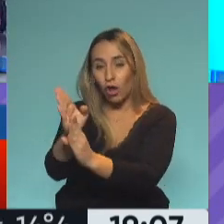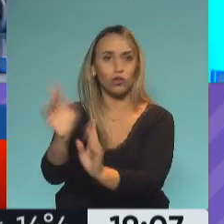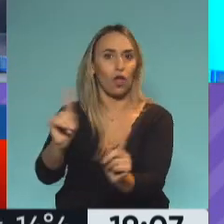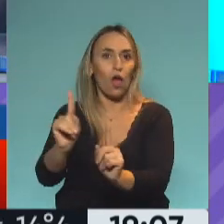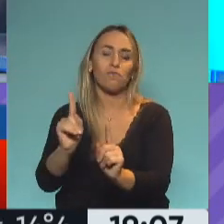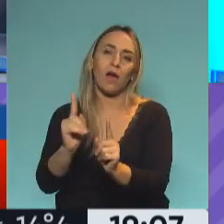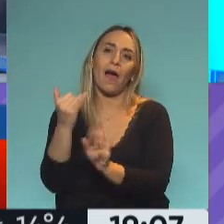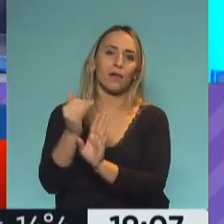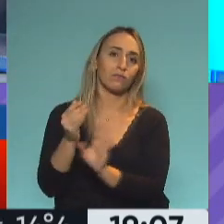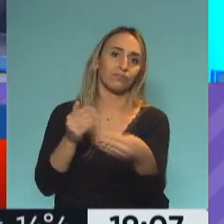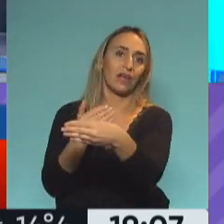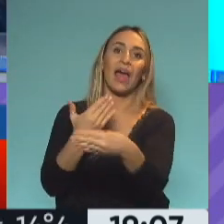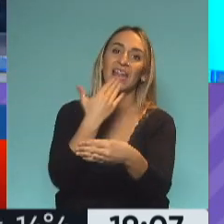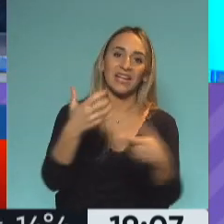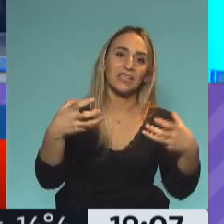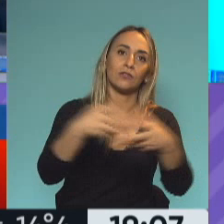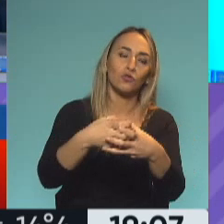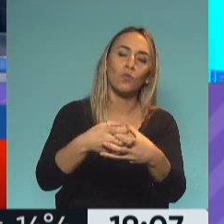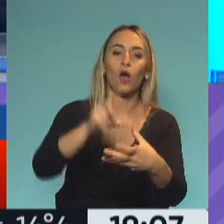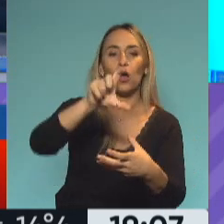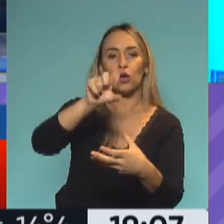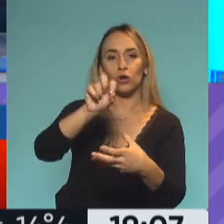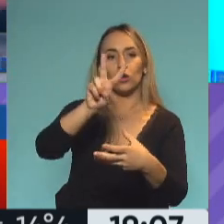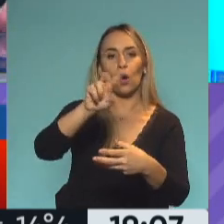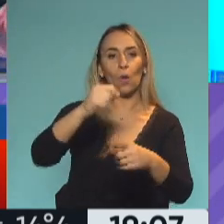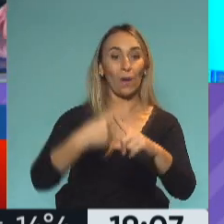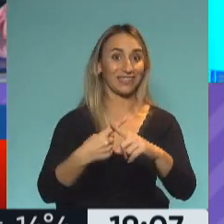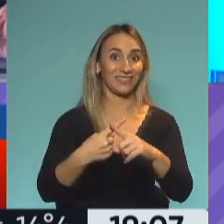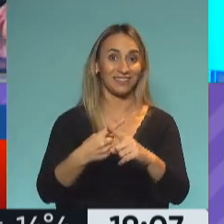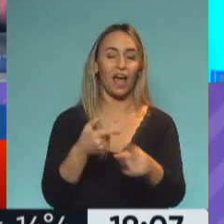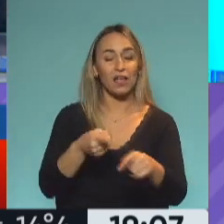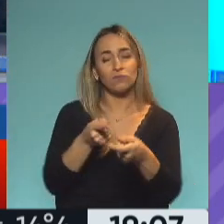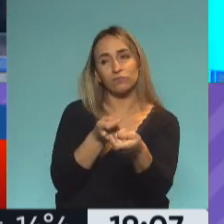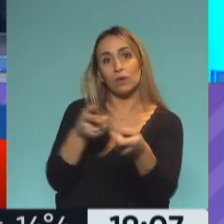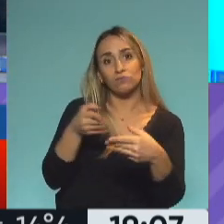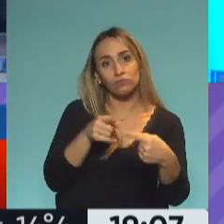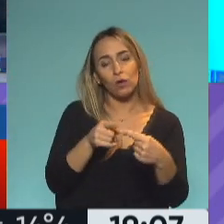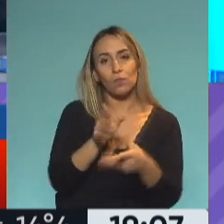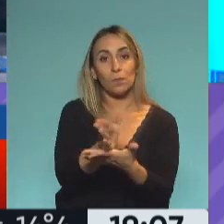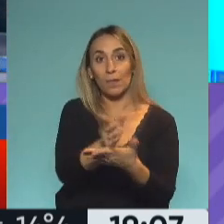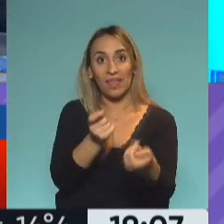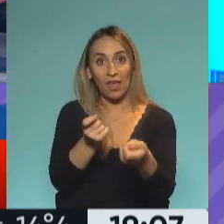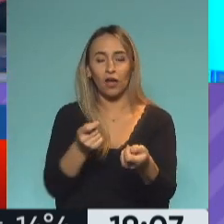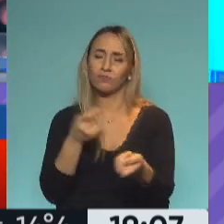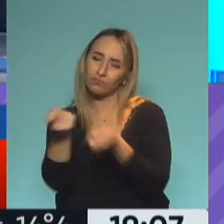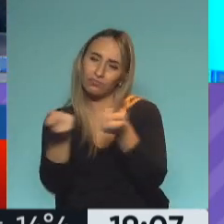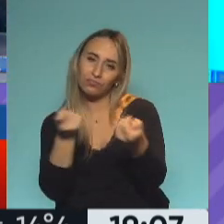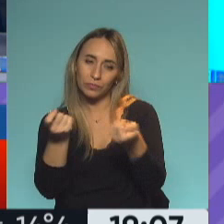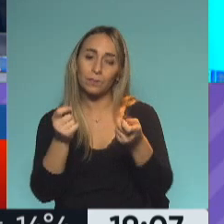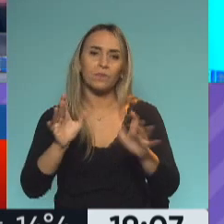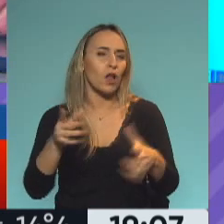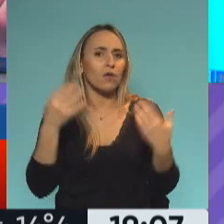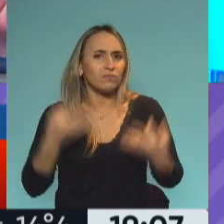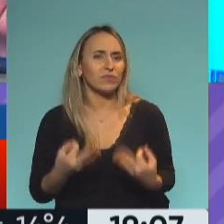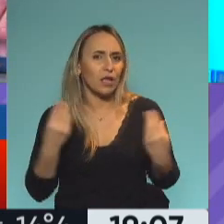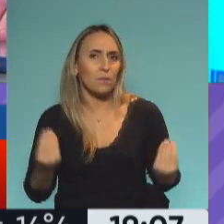rechazado la propuesta de Pfizer. Eso, lógicamente, enardeció a la oposición. Dijo, bueno, ¿qué es lo que pasa con el gobierno, con Pfizer, que rechaza? Es una